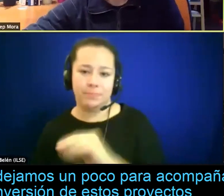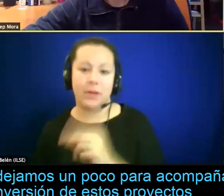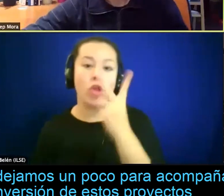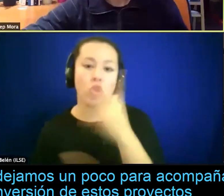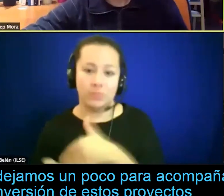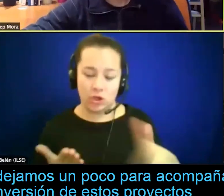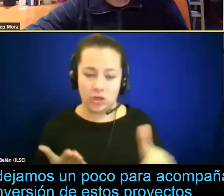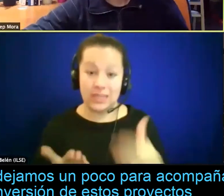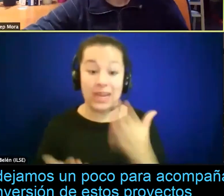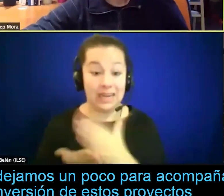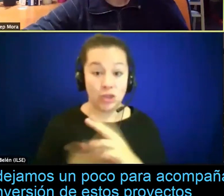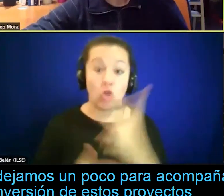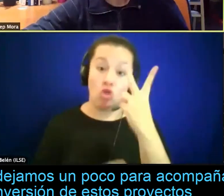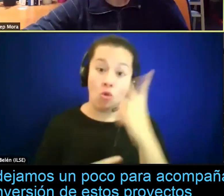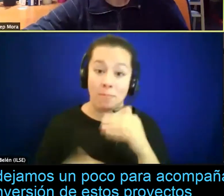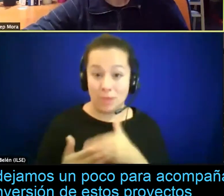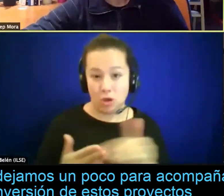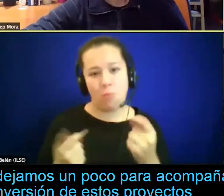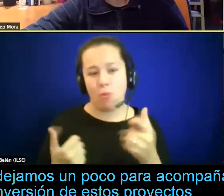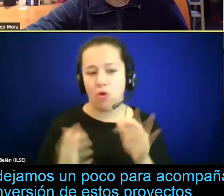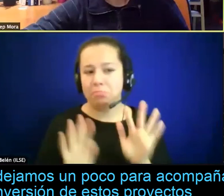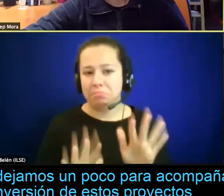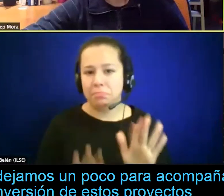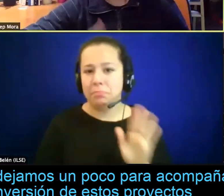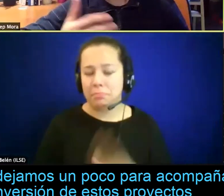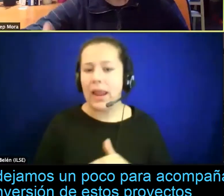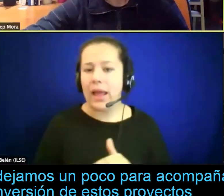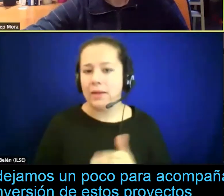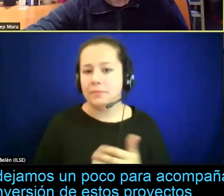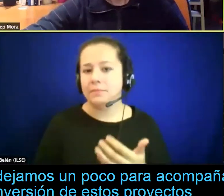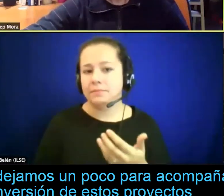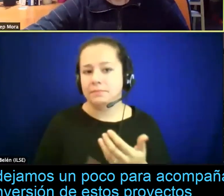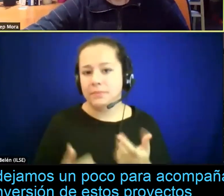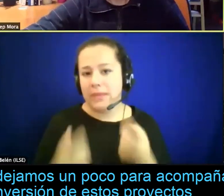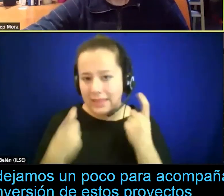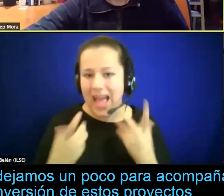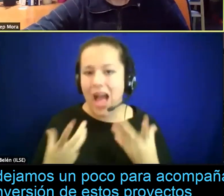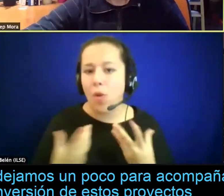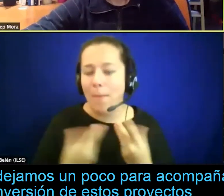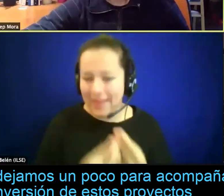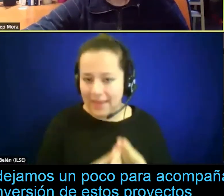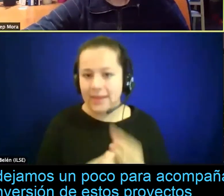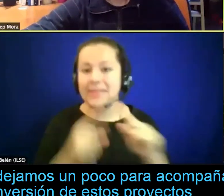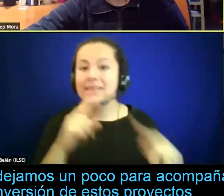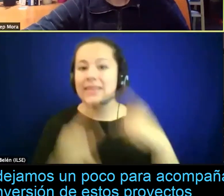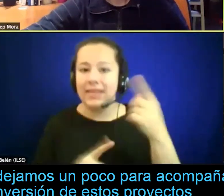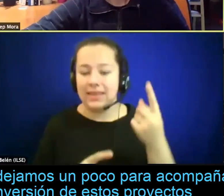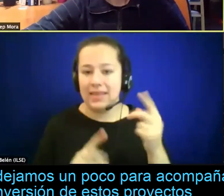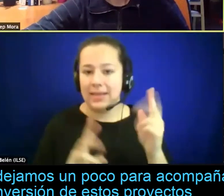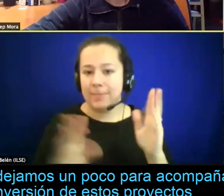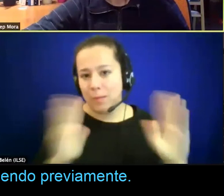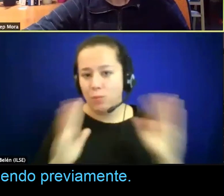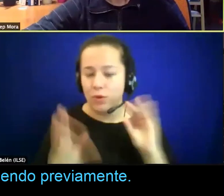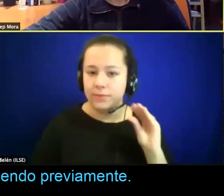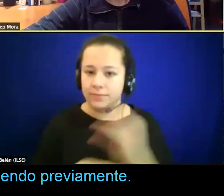millones los dejamos un poco para los follow-on, ¿no? Es decir, para acompañar en las siguientes rondas de inversión de estos proyectos